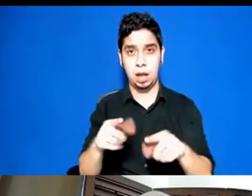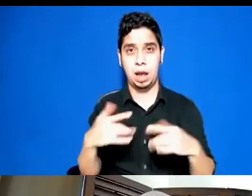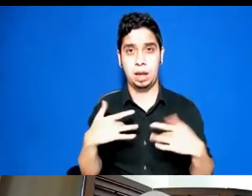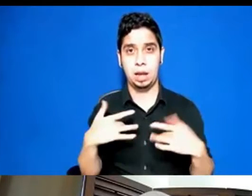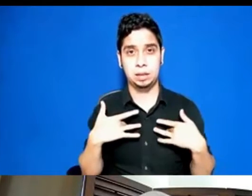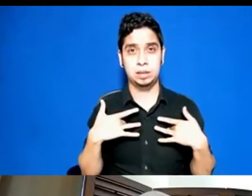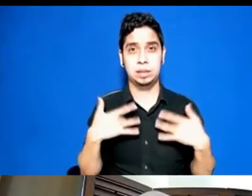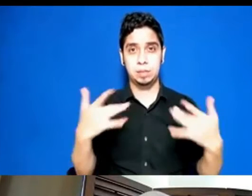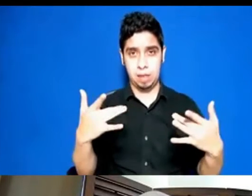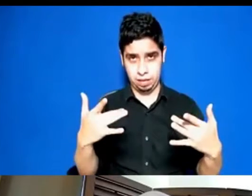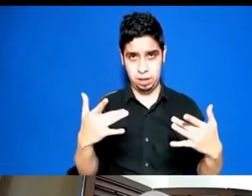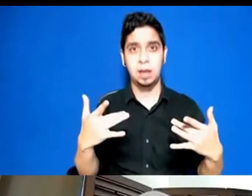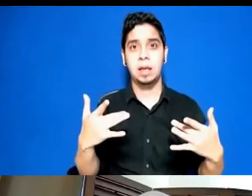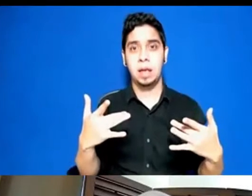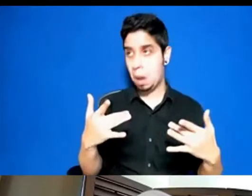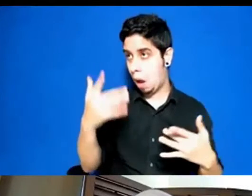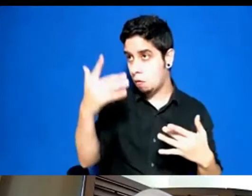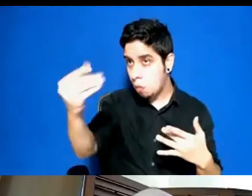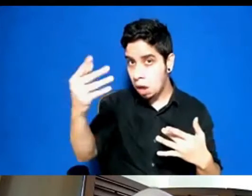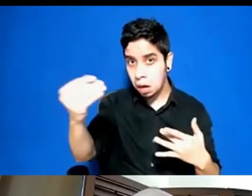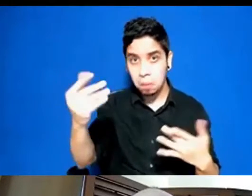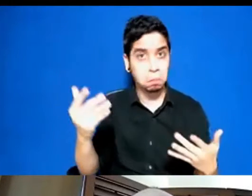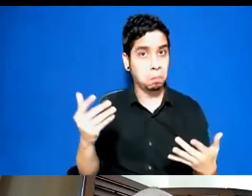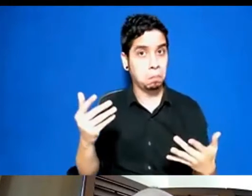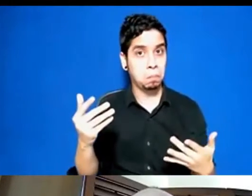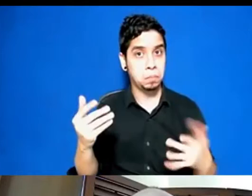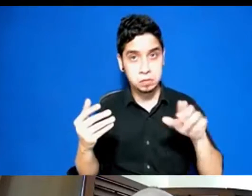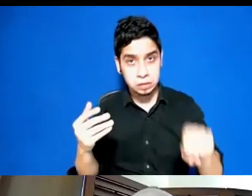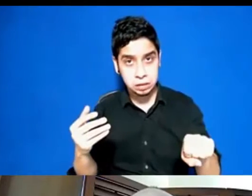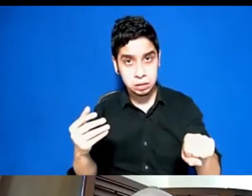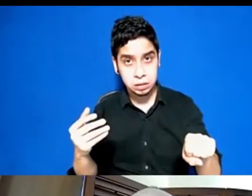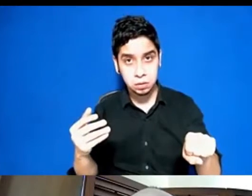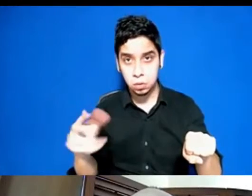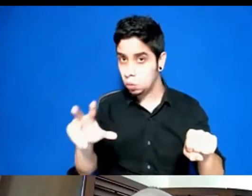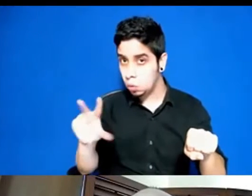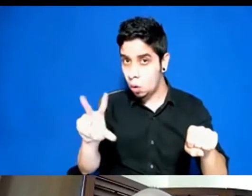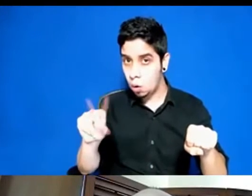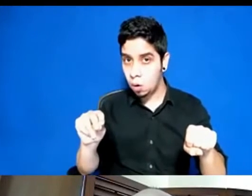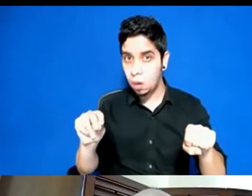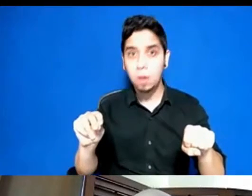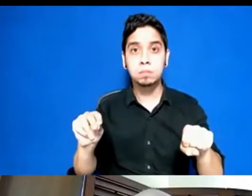artísticas y culturales al aire libre? ¿Sí? ¿No?